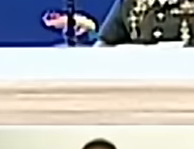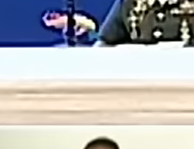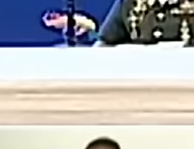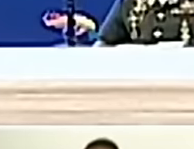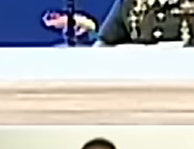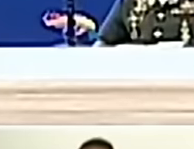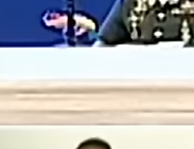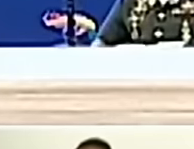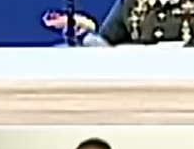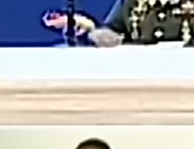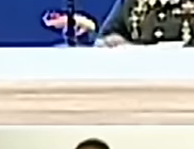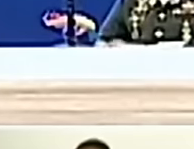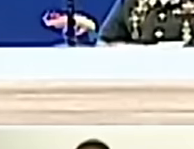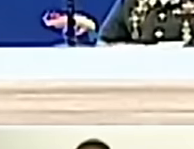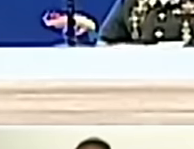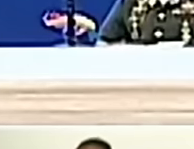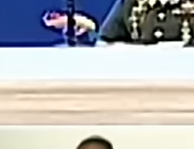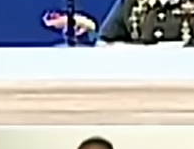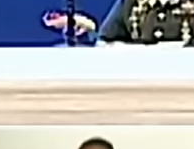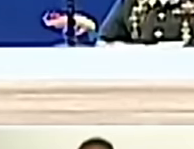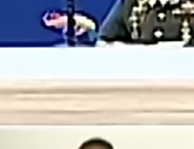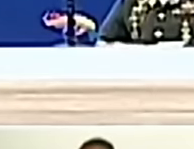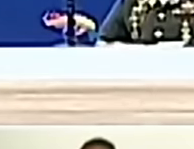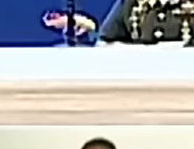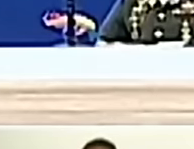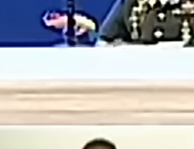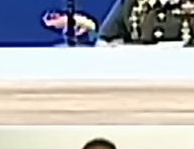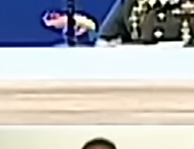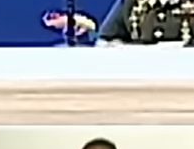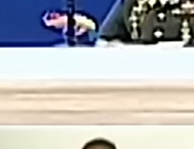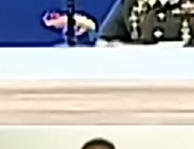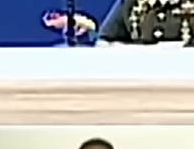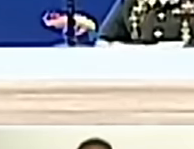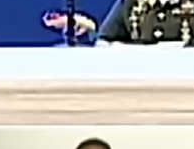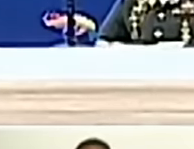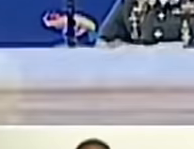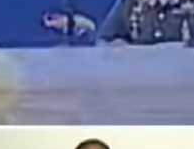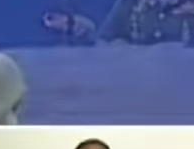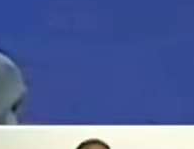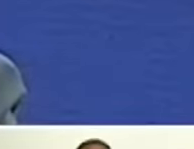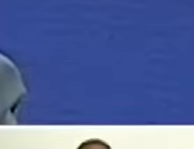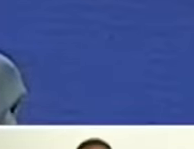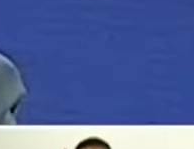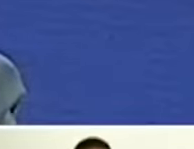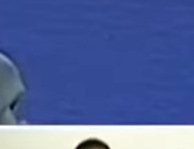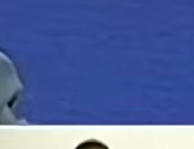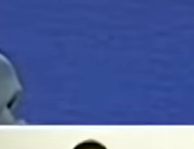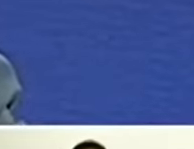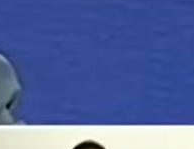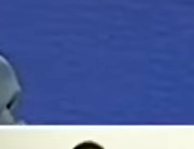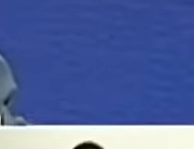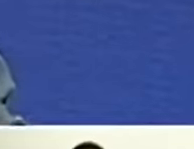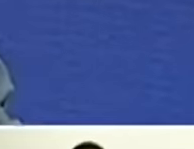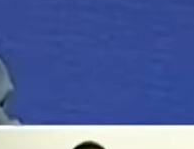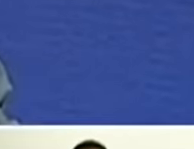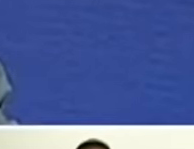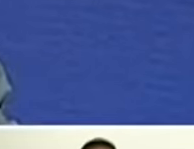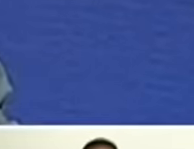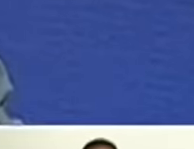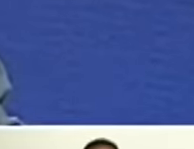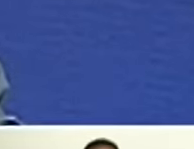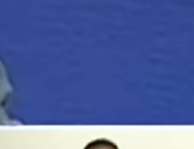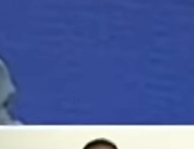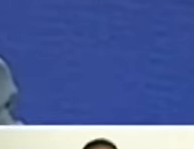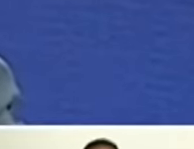Y en las fuerzas de defensa de Guyana mandan los militares gringos. Y ustedes saben cómo mandan los militares gringos. Con racismo, con